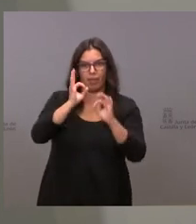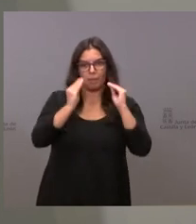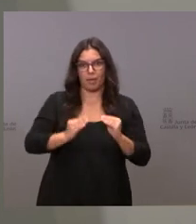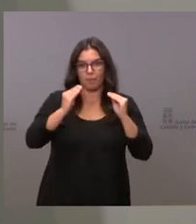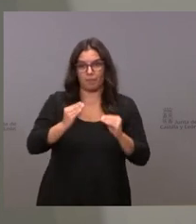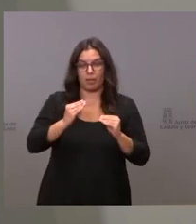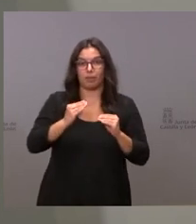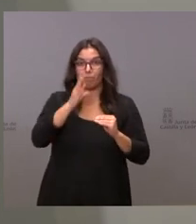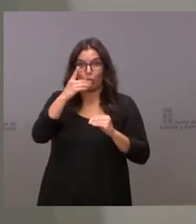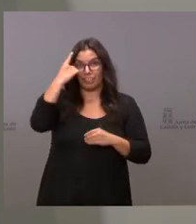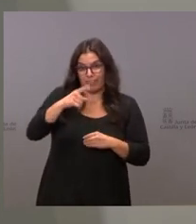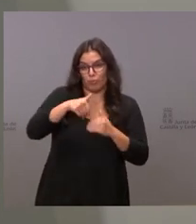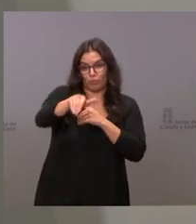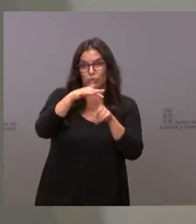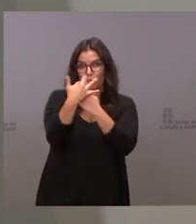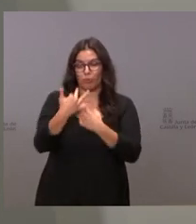que es previsible.